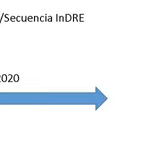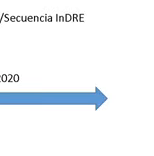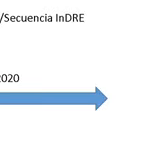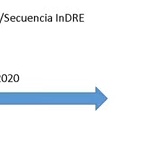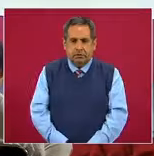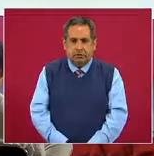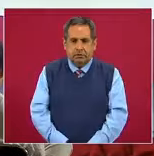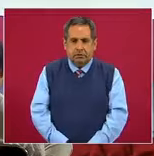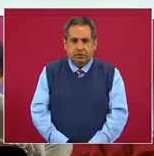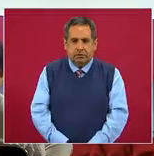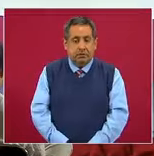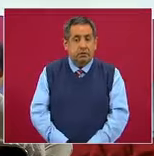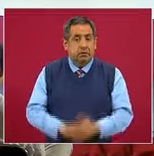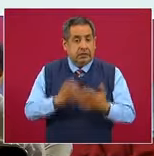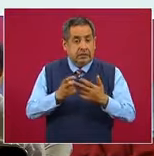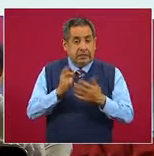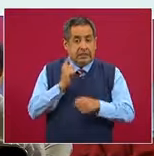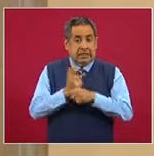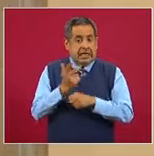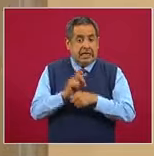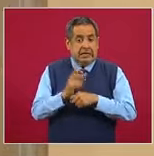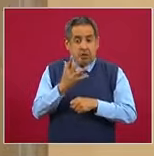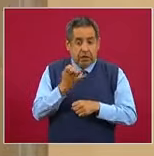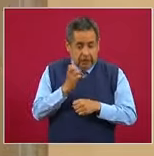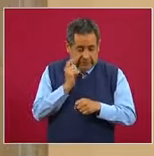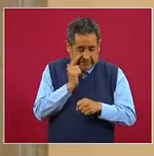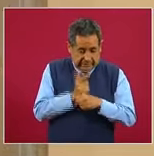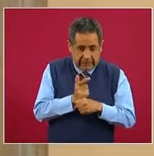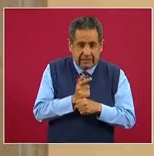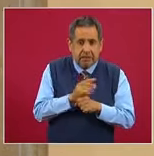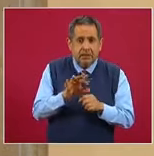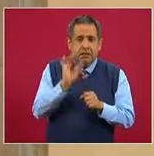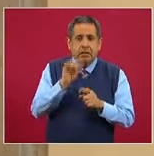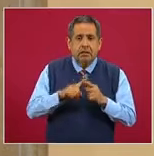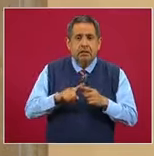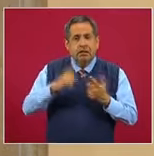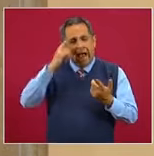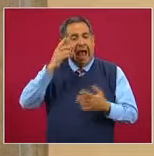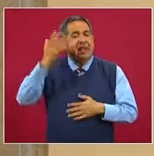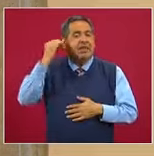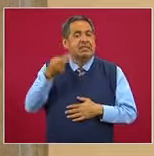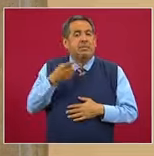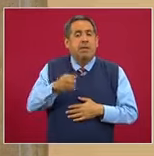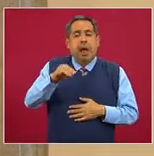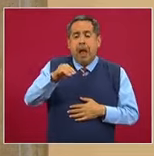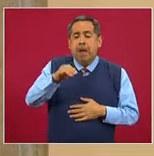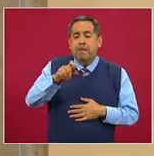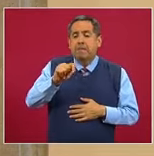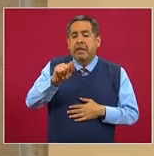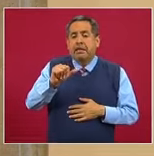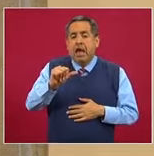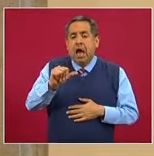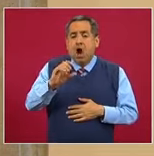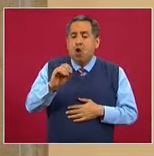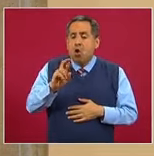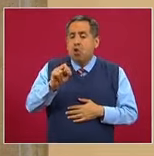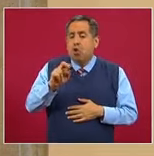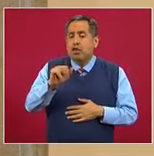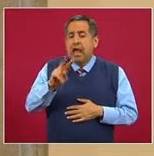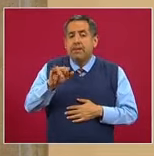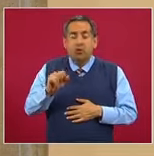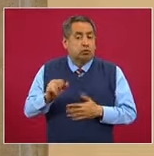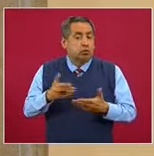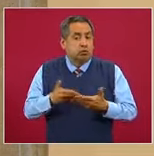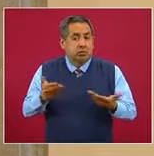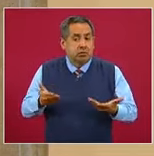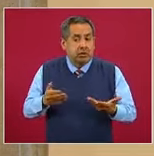este microorganismo que es SARS-CoV-2. En aquel entonces le llamaban beta coronavirus humano, ahora se le